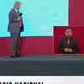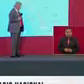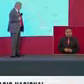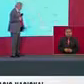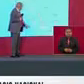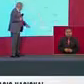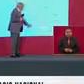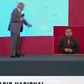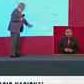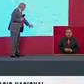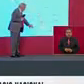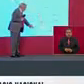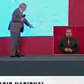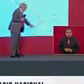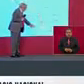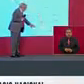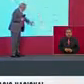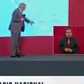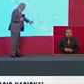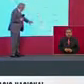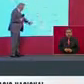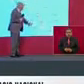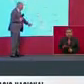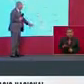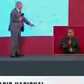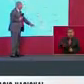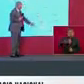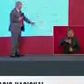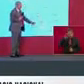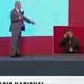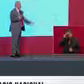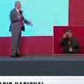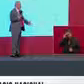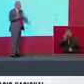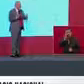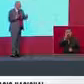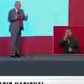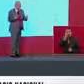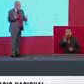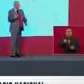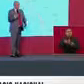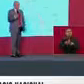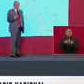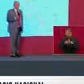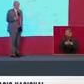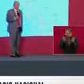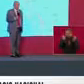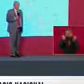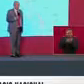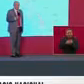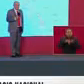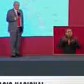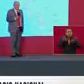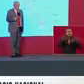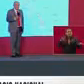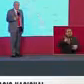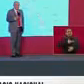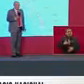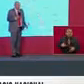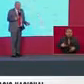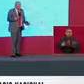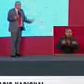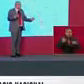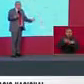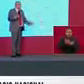instrumento del Estado mexicano más fuerte que el privarte de la libertad. Y por eso debemos de tener los